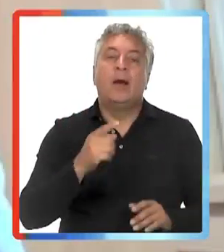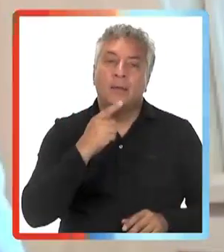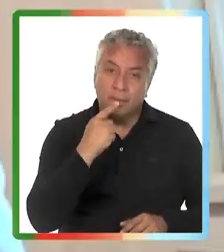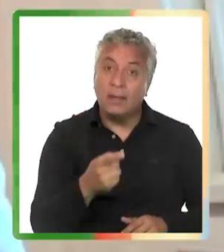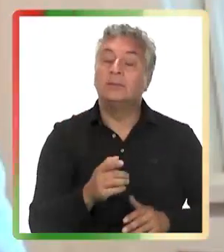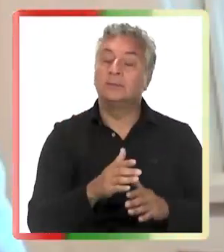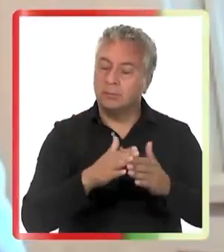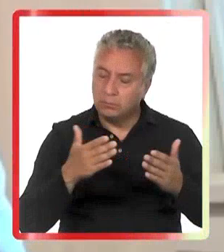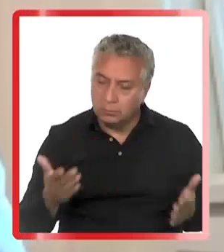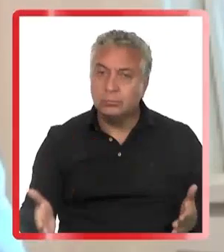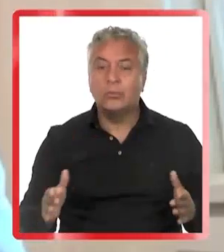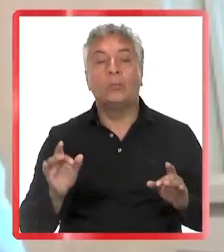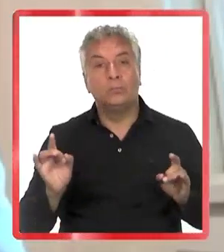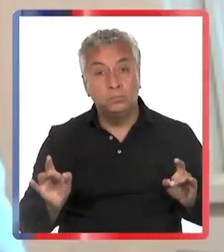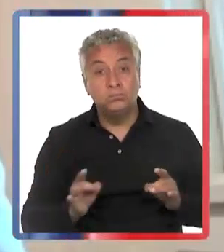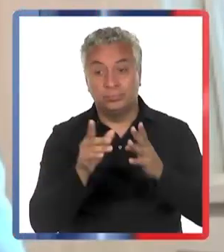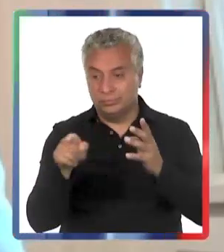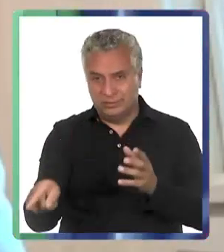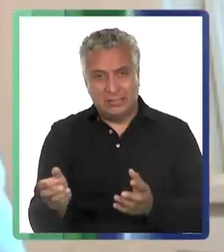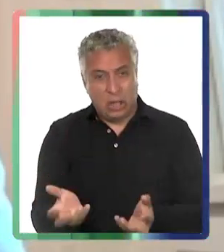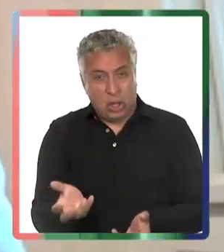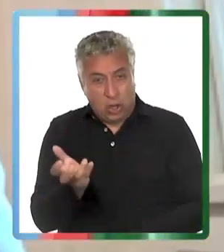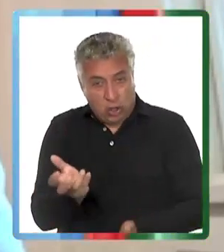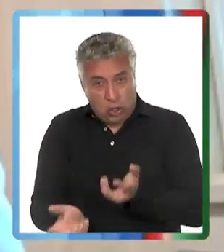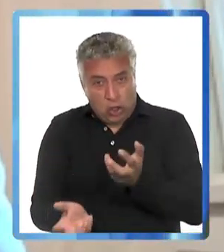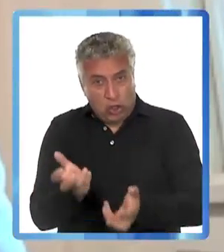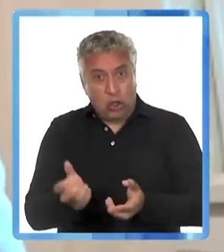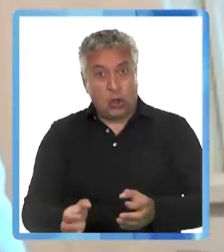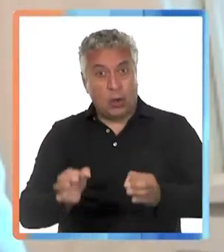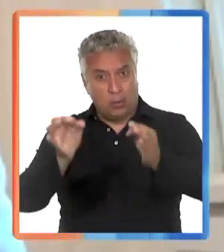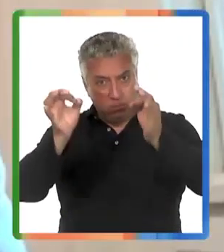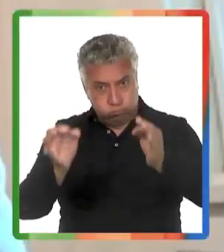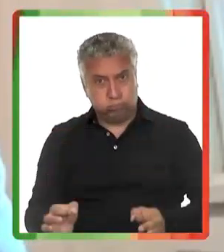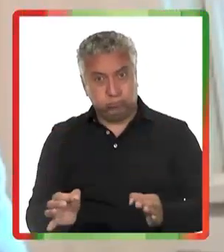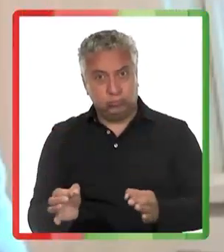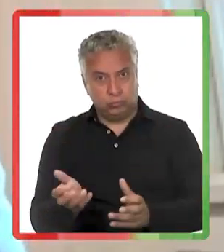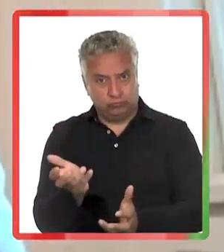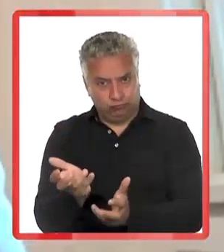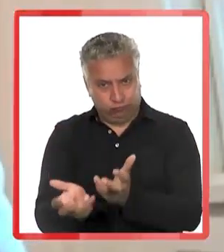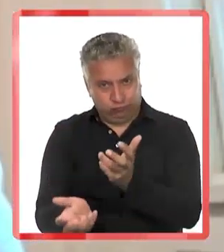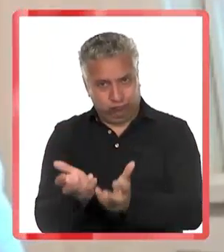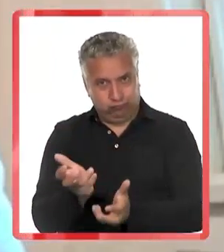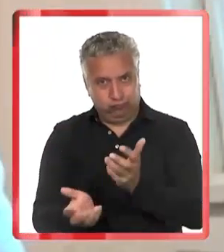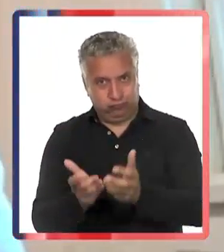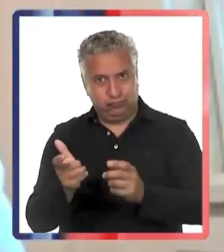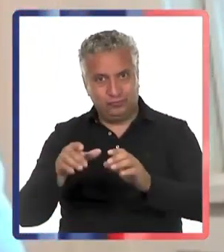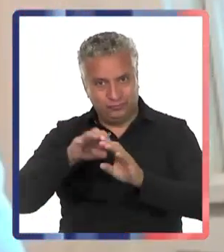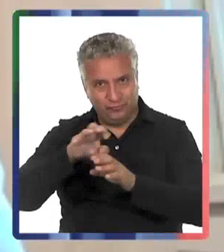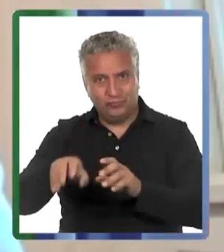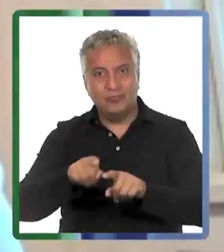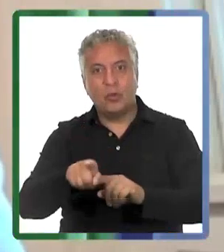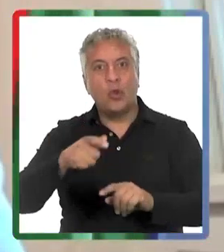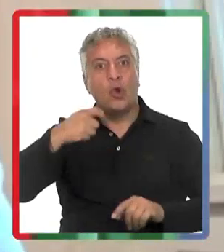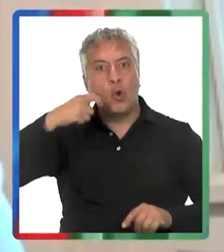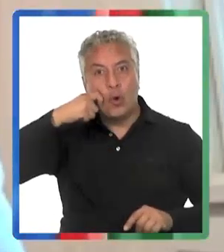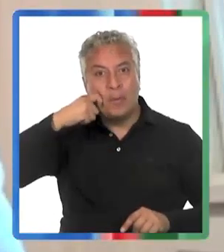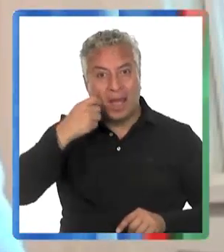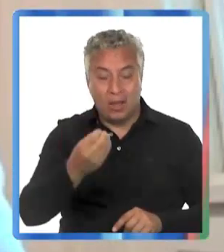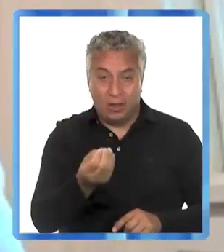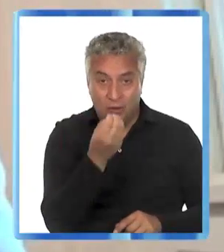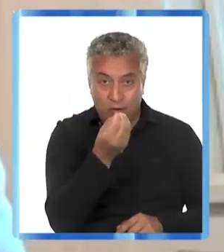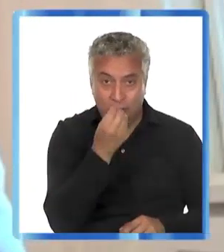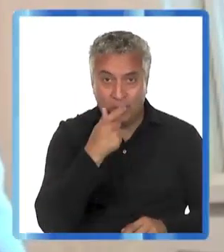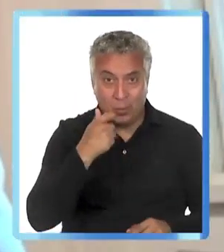maneras, luego de la cocción, ¿no es cierto?, adecuada cocción de las aves, ¿no es cierto?, para el consumo